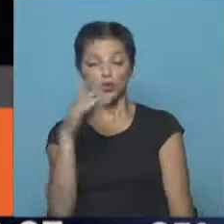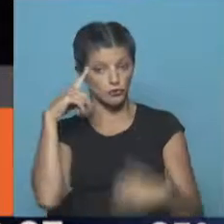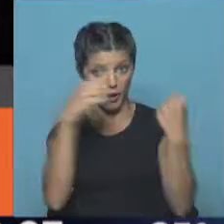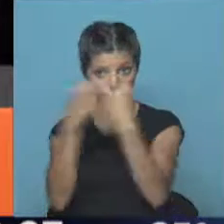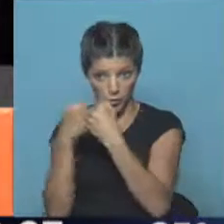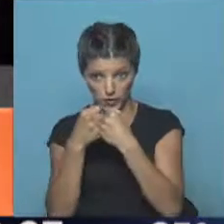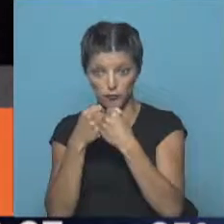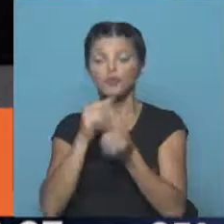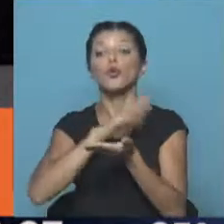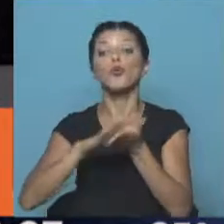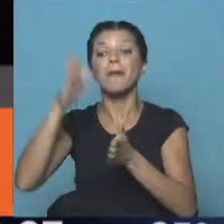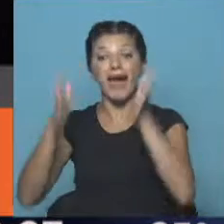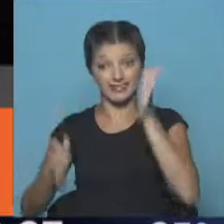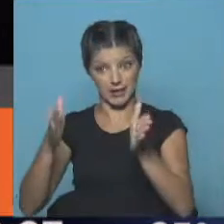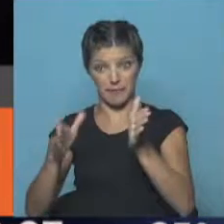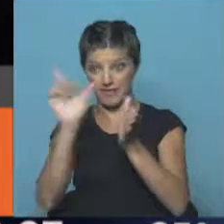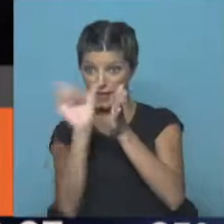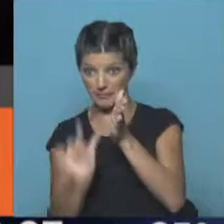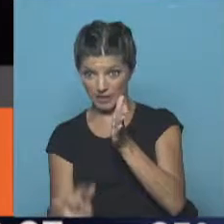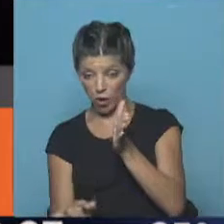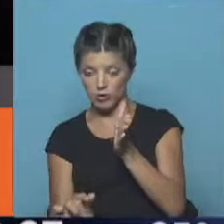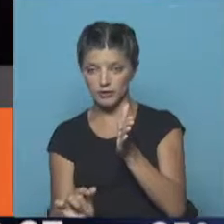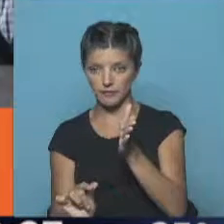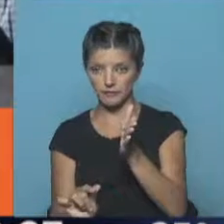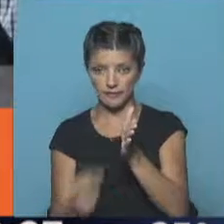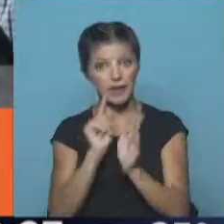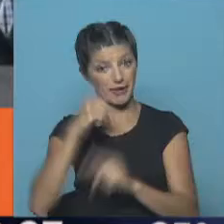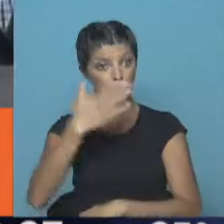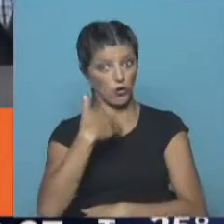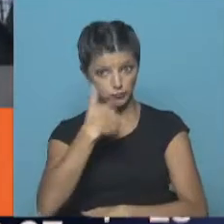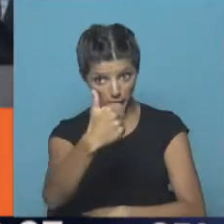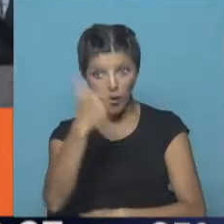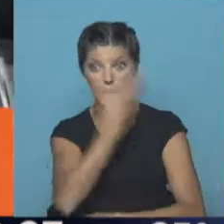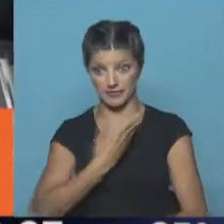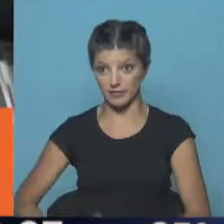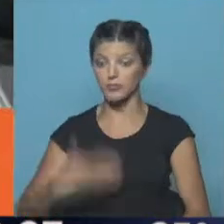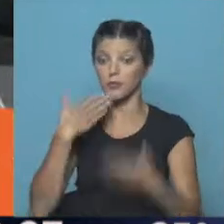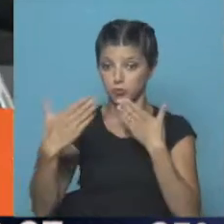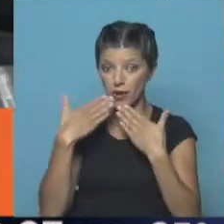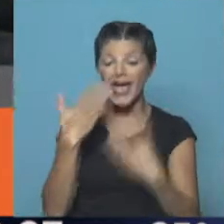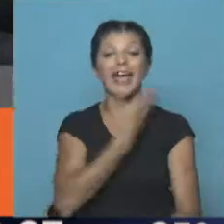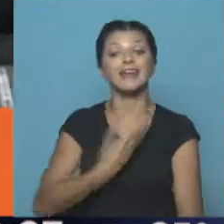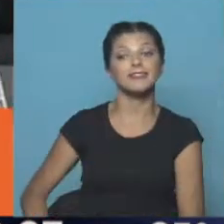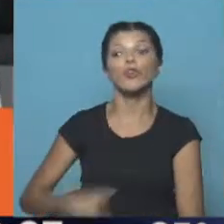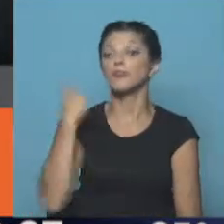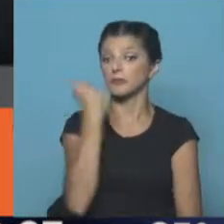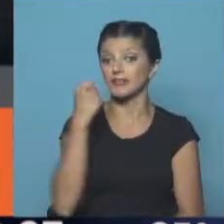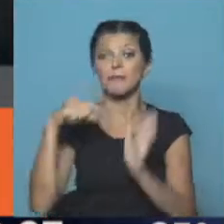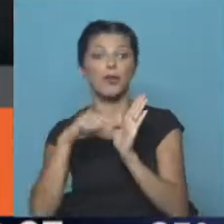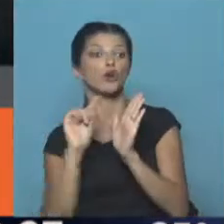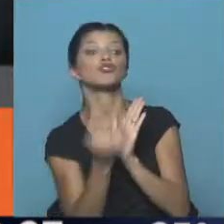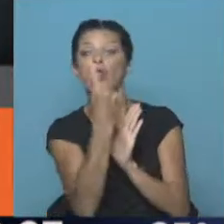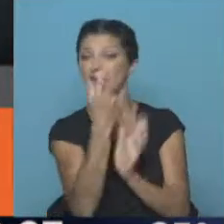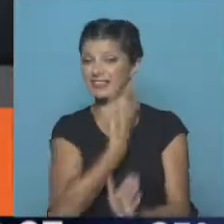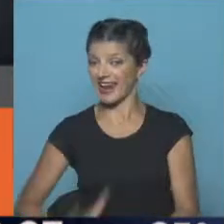de la Patagonia, esto que nos convoca a debatir el presidente, tiene en el Estado una parte fundamental, pero no única. Y